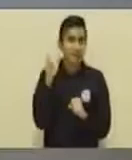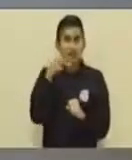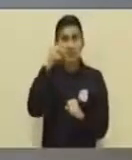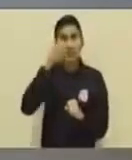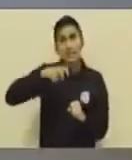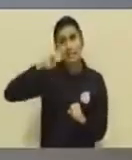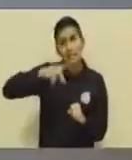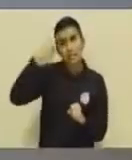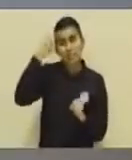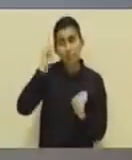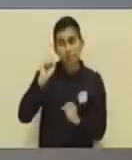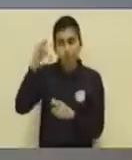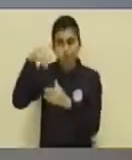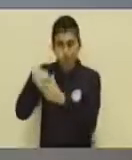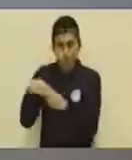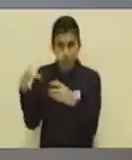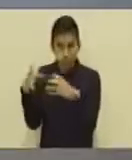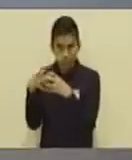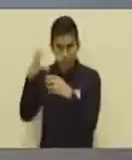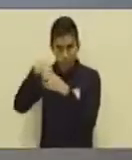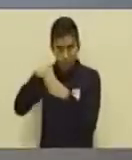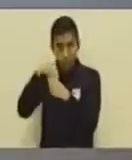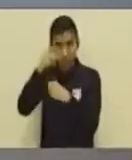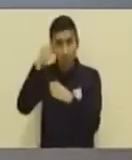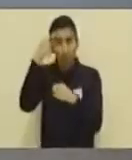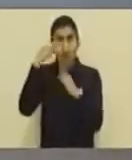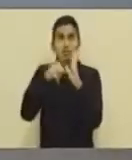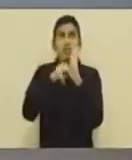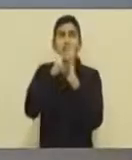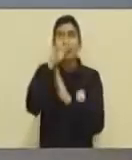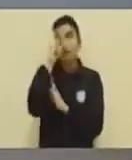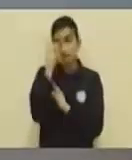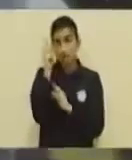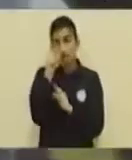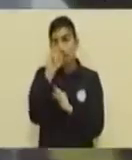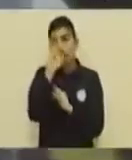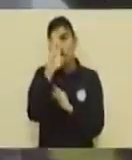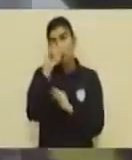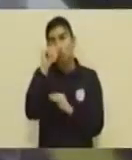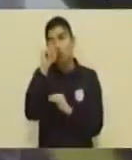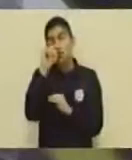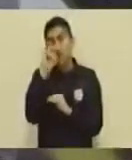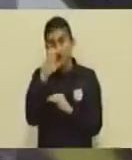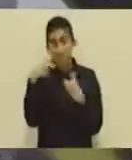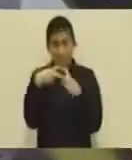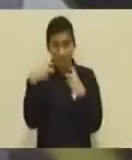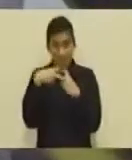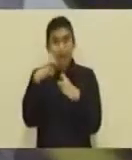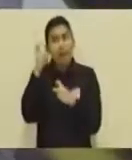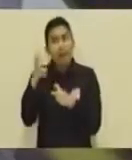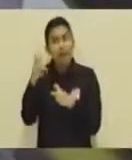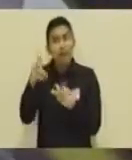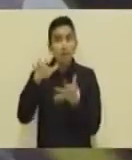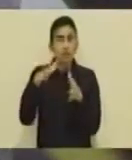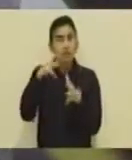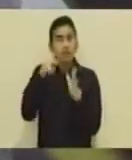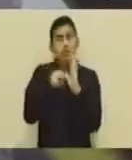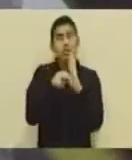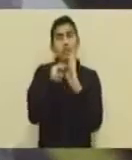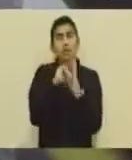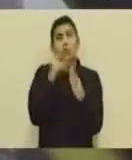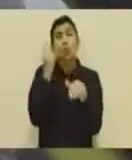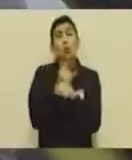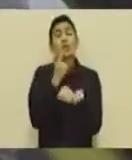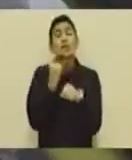están circulando en ese nivel y subnivel de energía. Esos van a ser los electrones que se van a